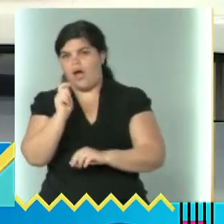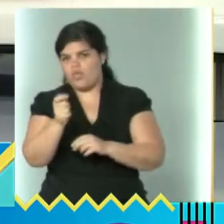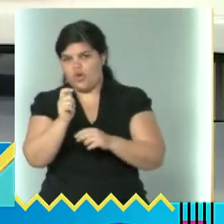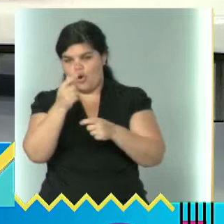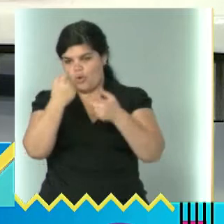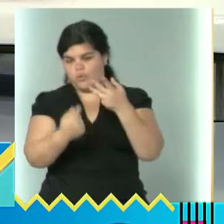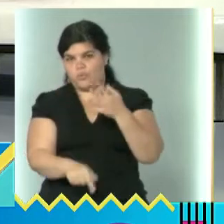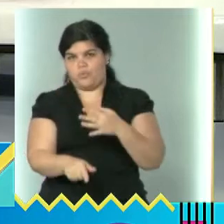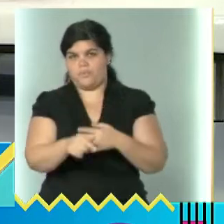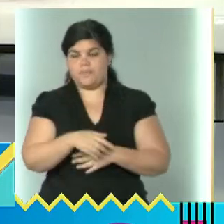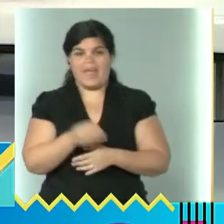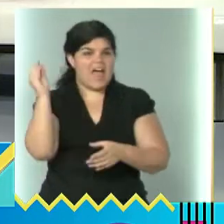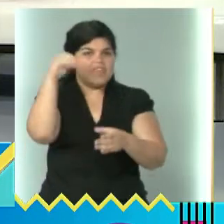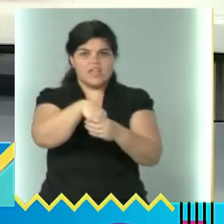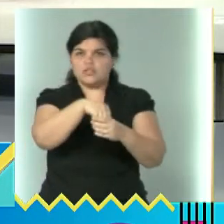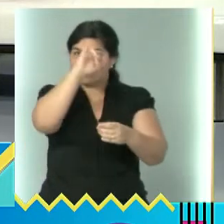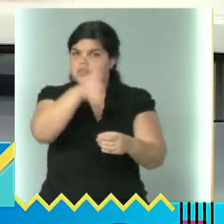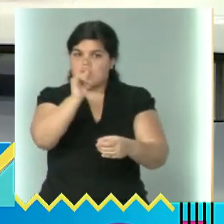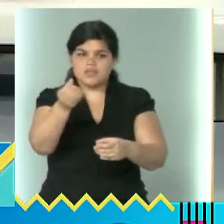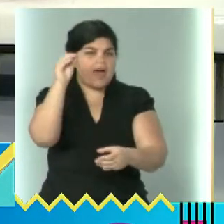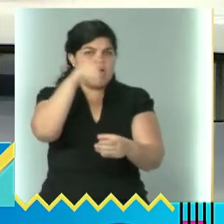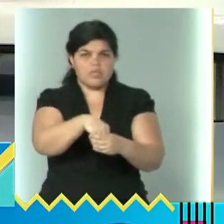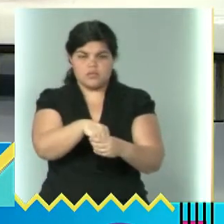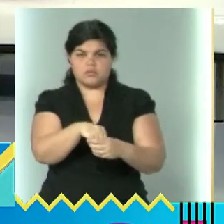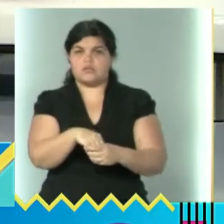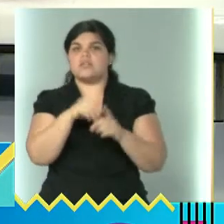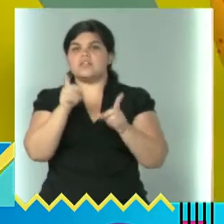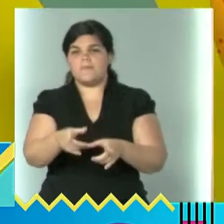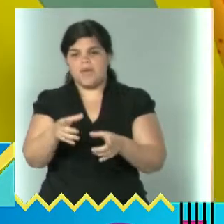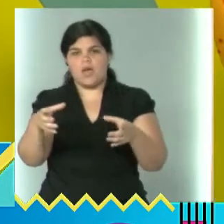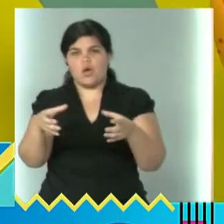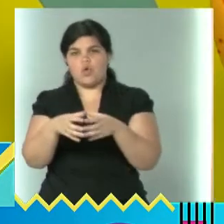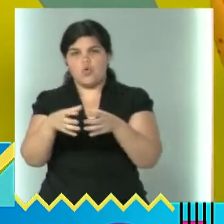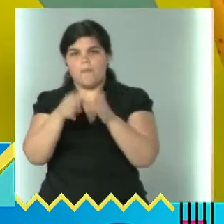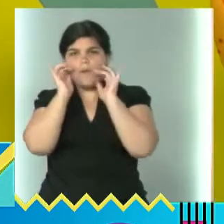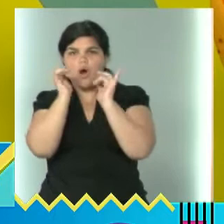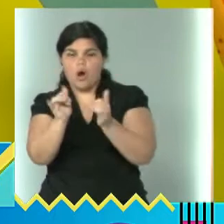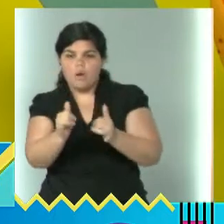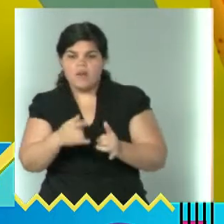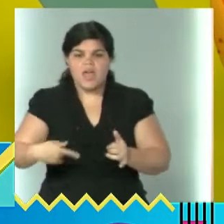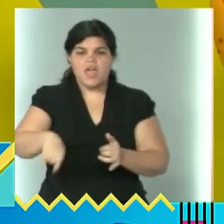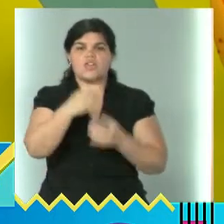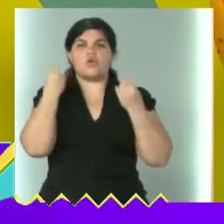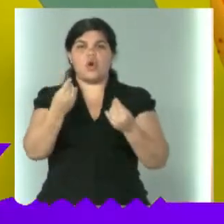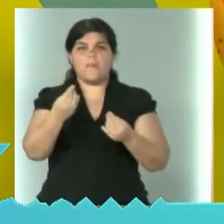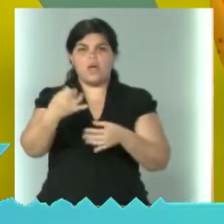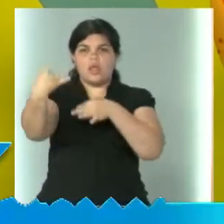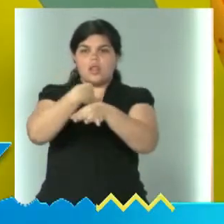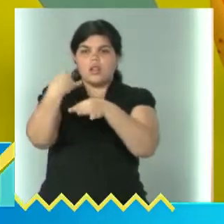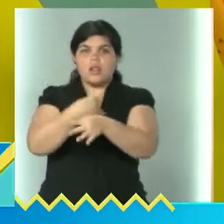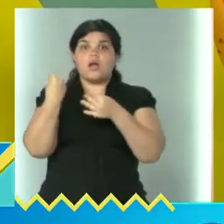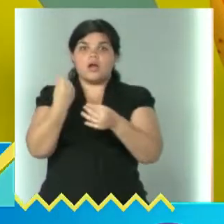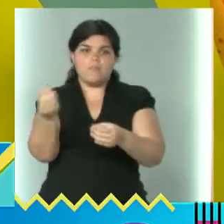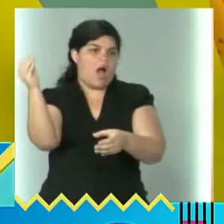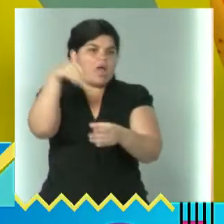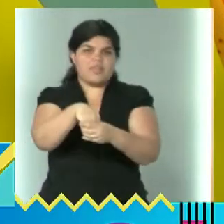de, incluso las generaciones jóvenes se socializan, se educan dentro de. De manera que las maneras